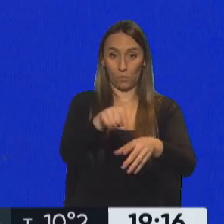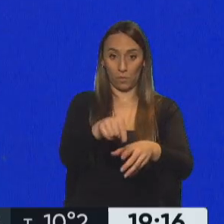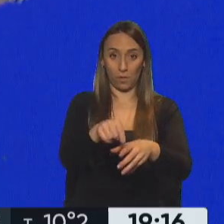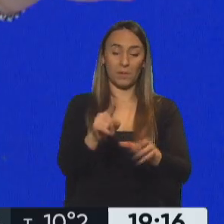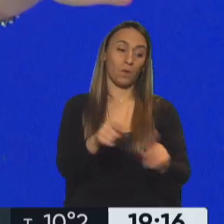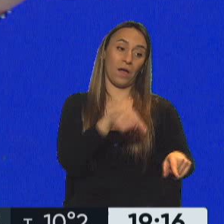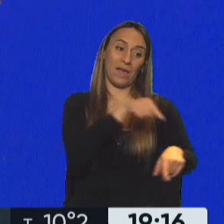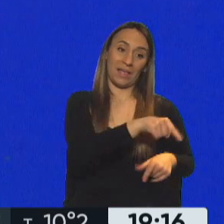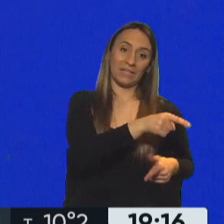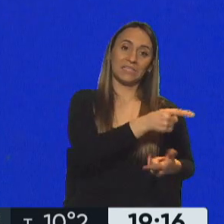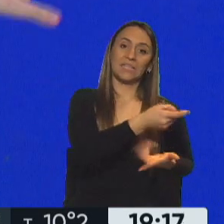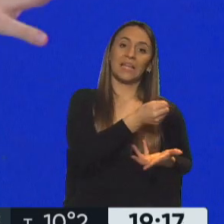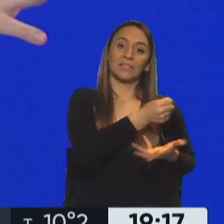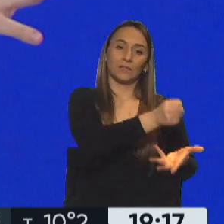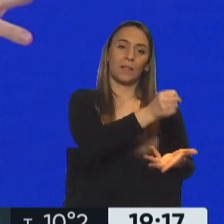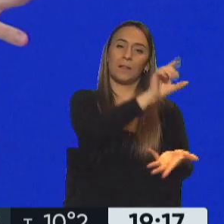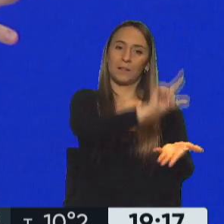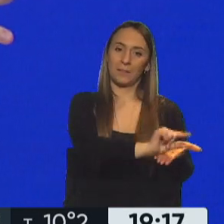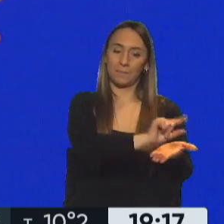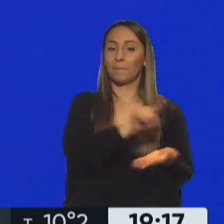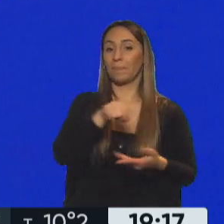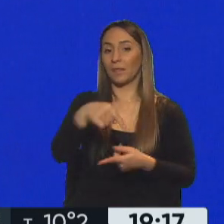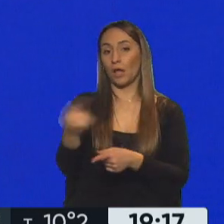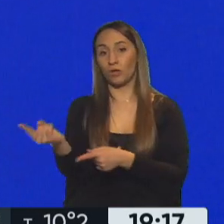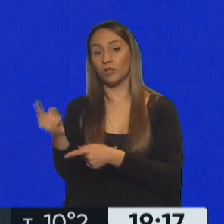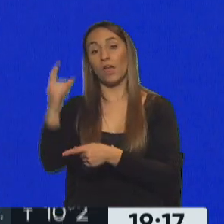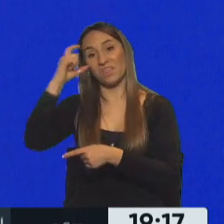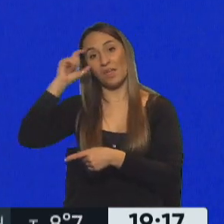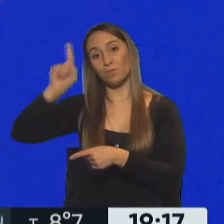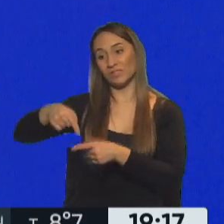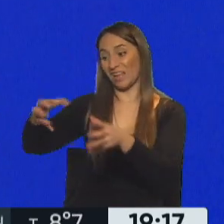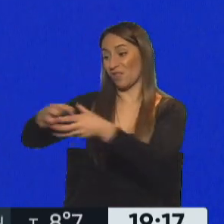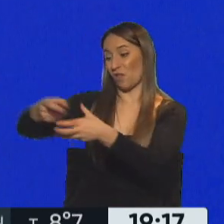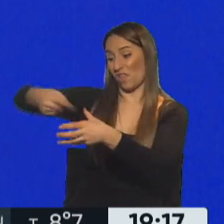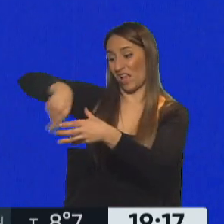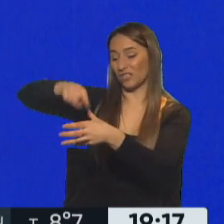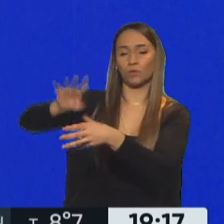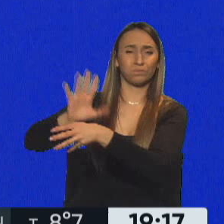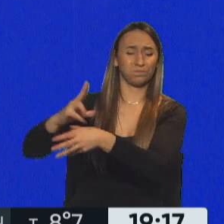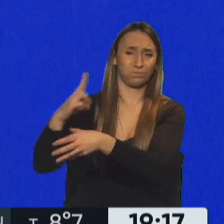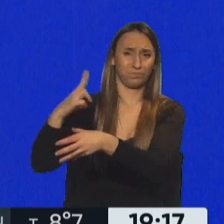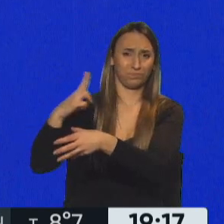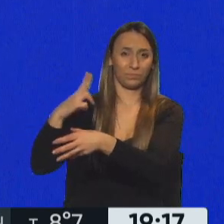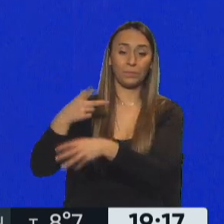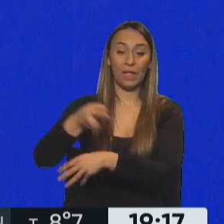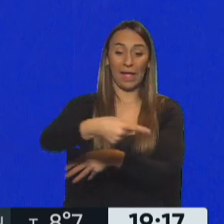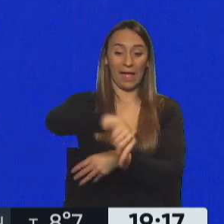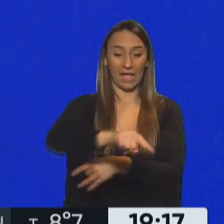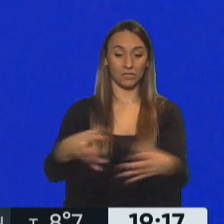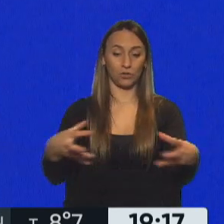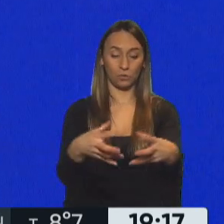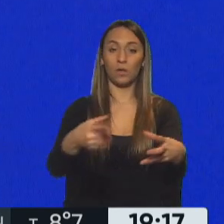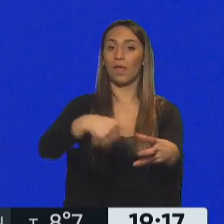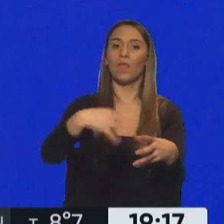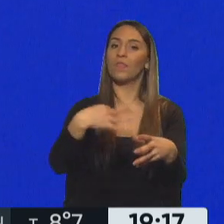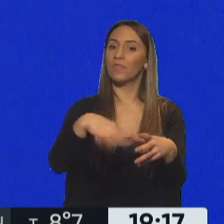medio de la tarifa social y del 10% más rico del área metropolitana de Buenos Aires, ¿sí?, va a tener que pedir el